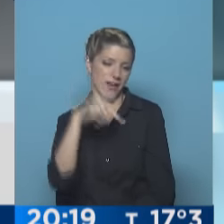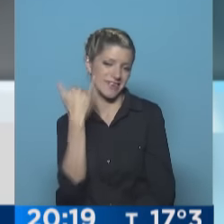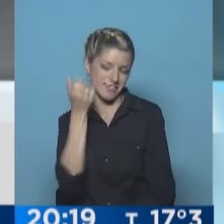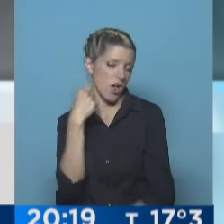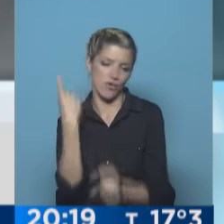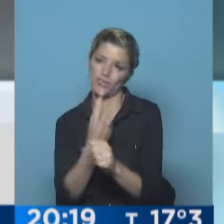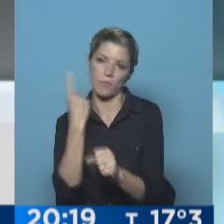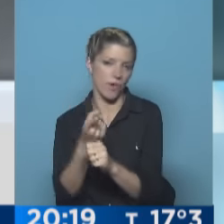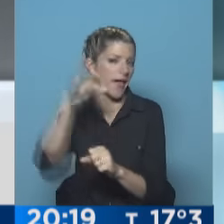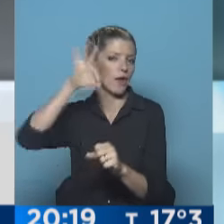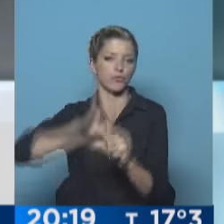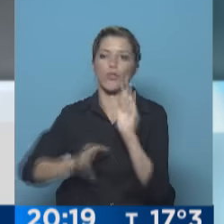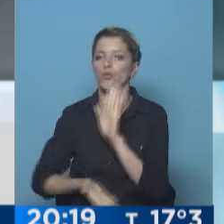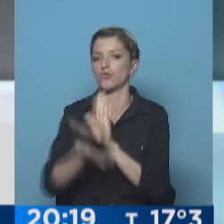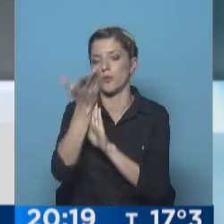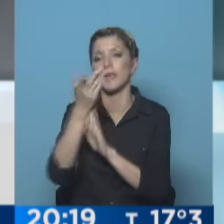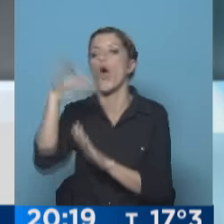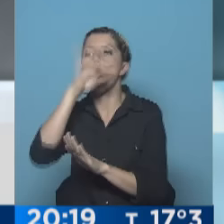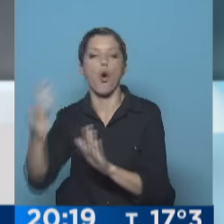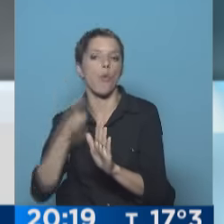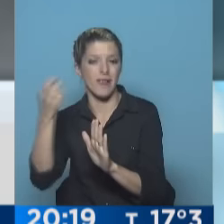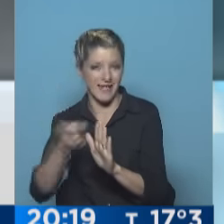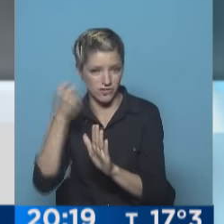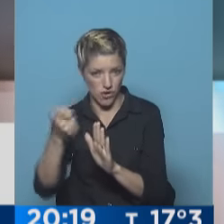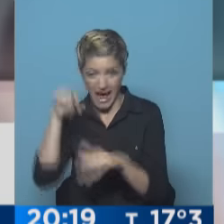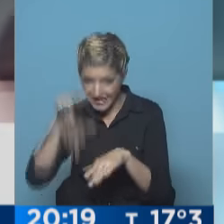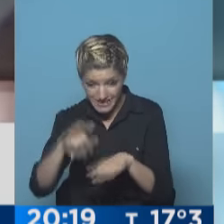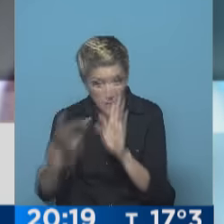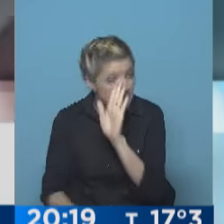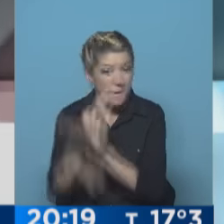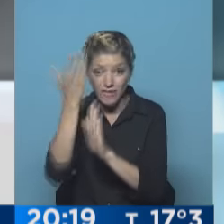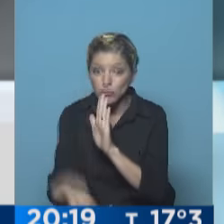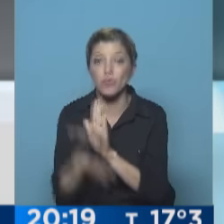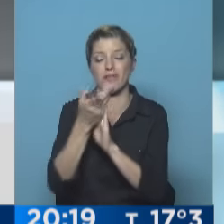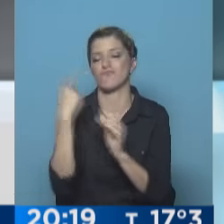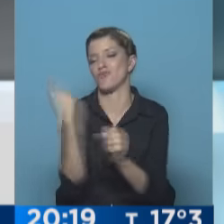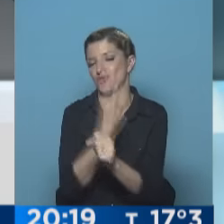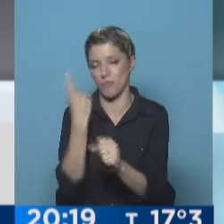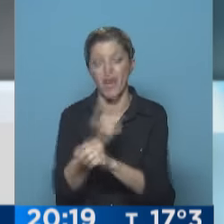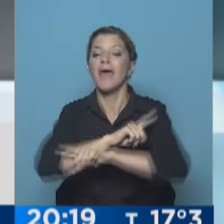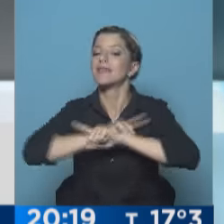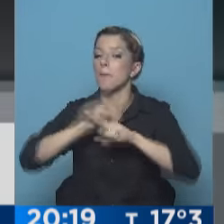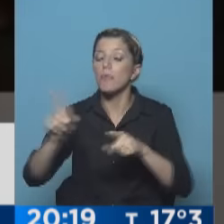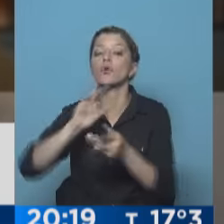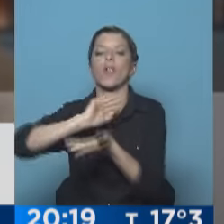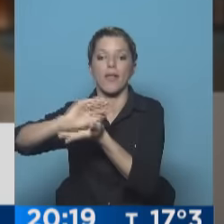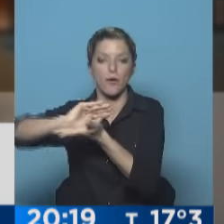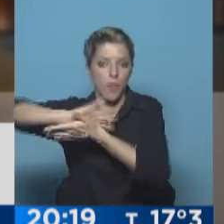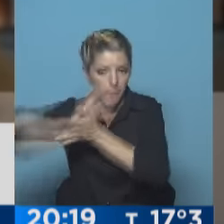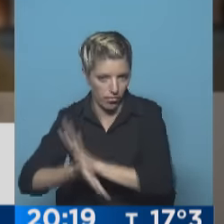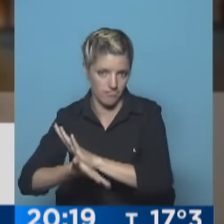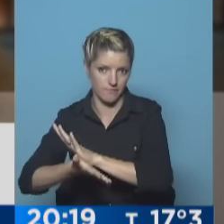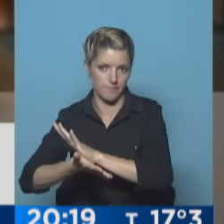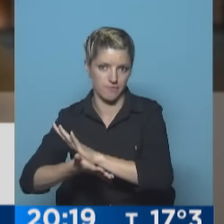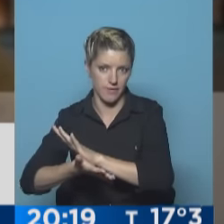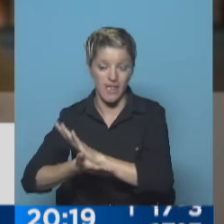los sueldos por no sé cuánto y las jubilaciones arriba de esto, y ahora no se puede más el desendeudamiento. Ante